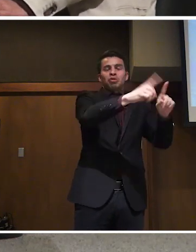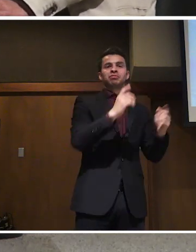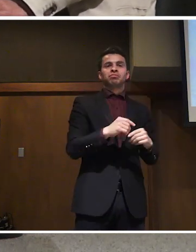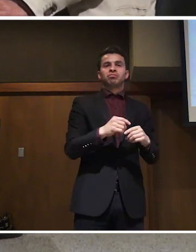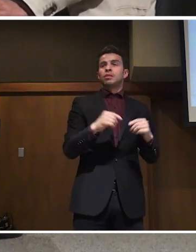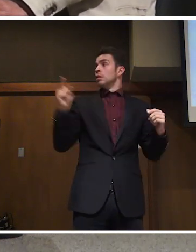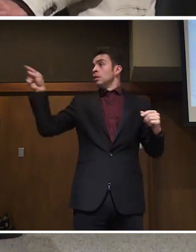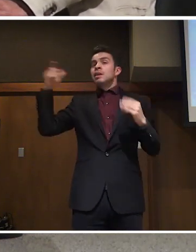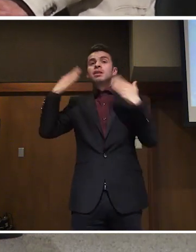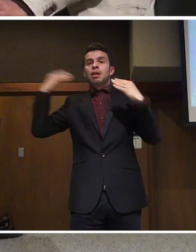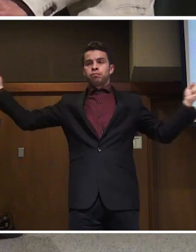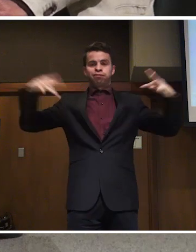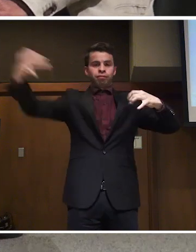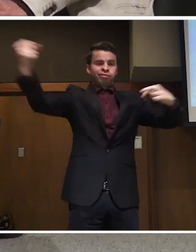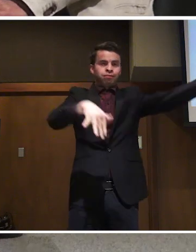muy